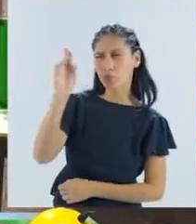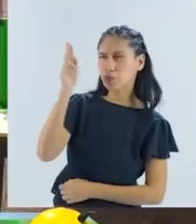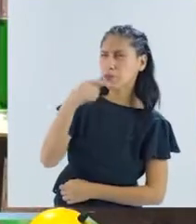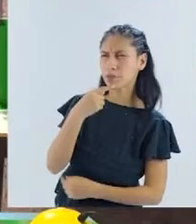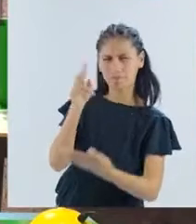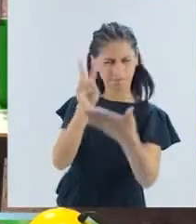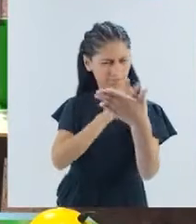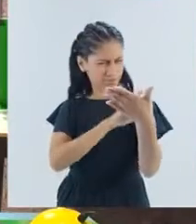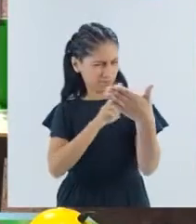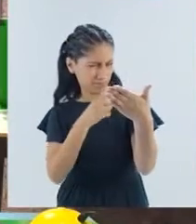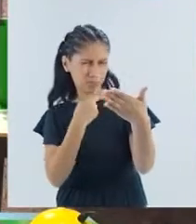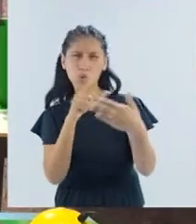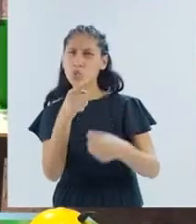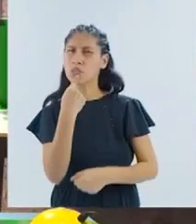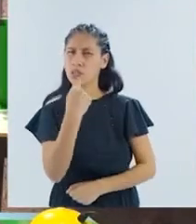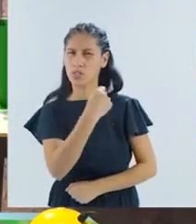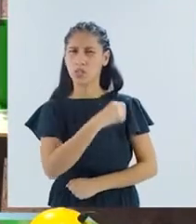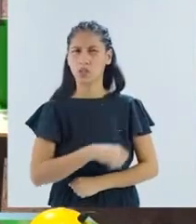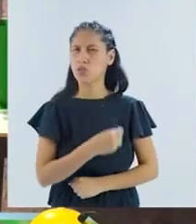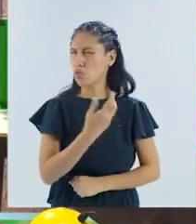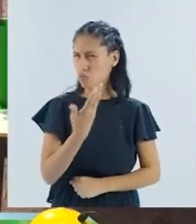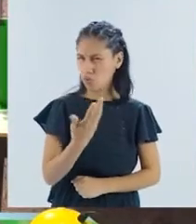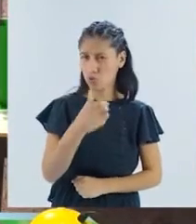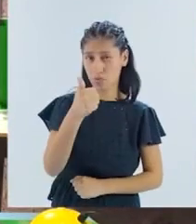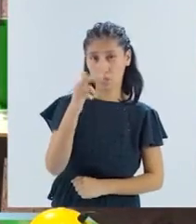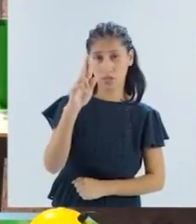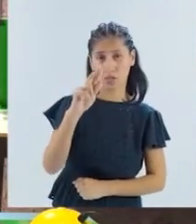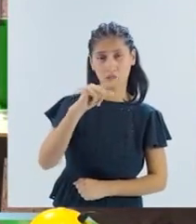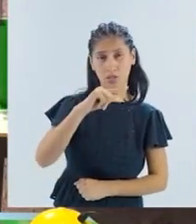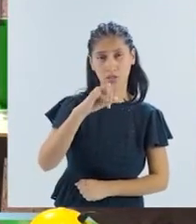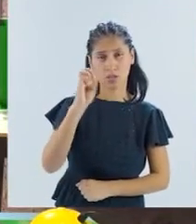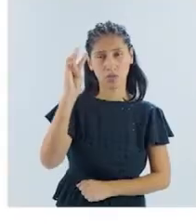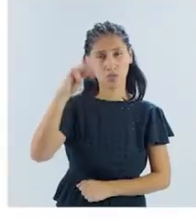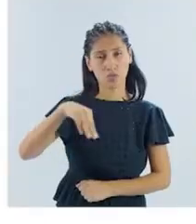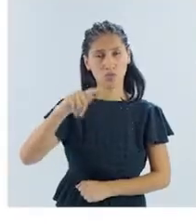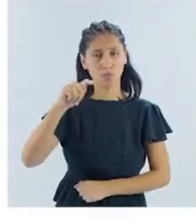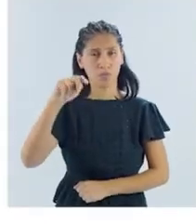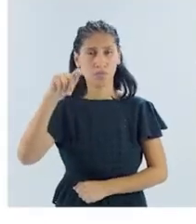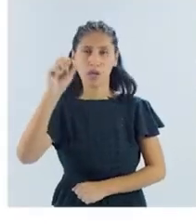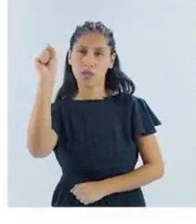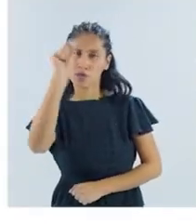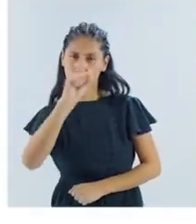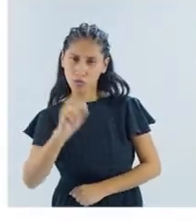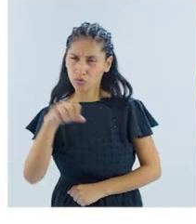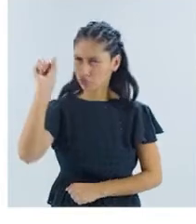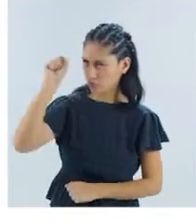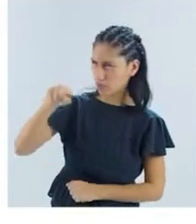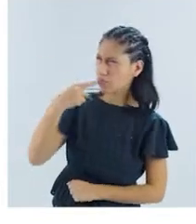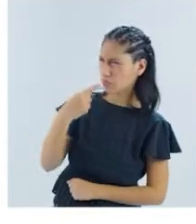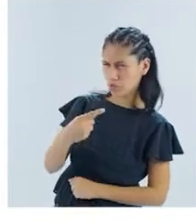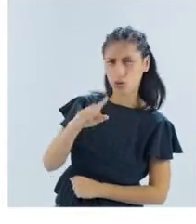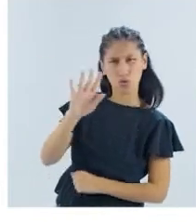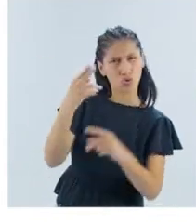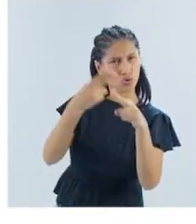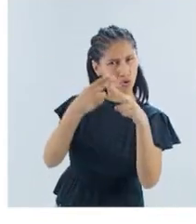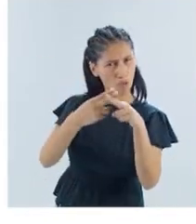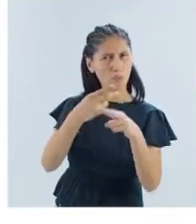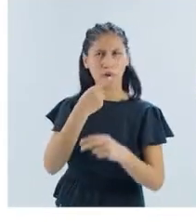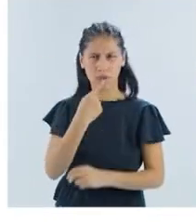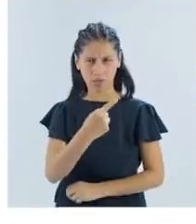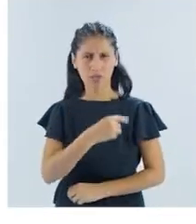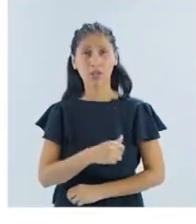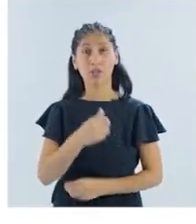Profesor, pude observar que usted manifestó algo sobre argumentos. Así es, Cori. El mismo nombre lo